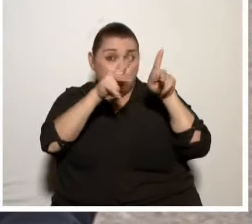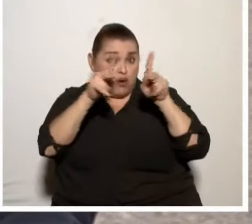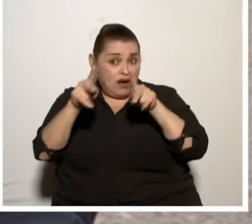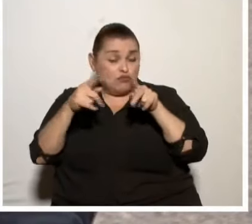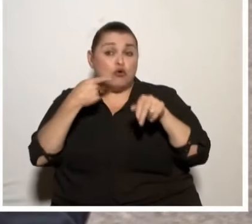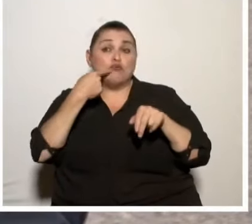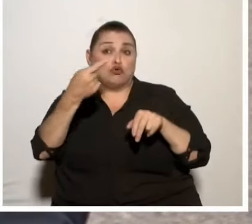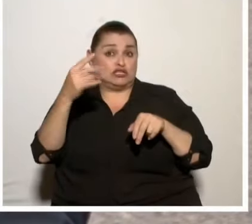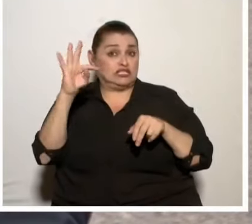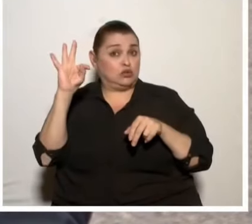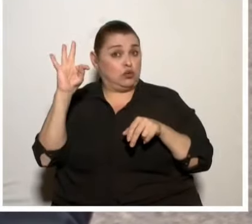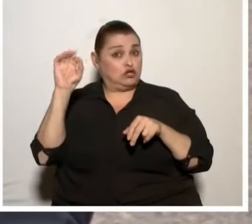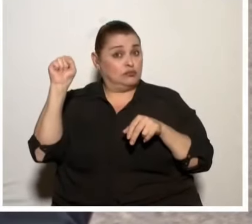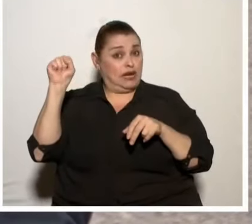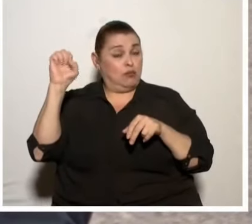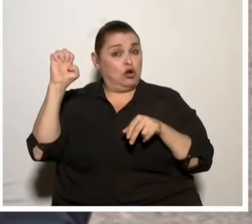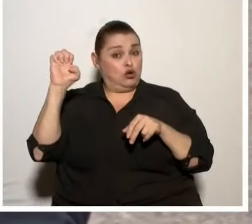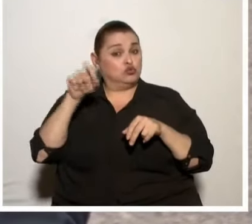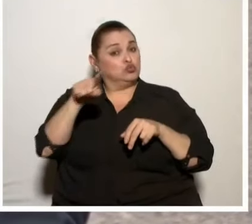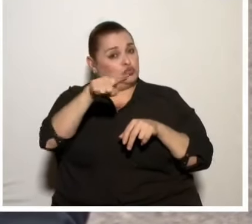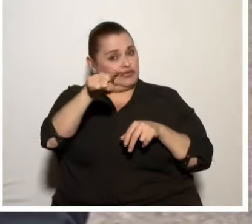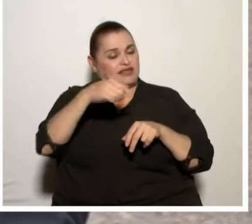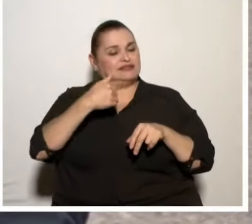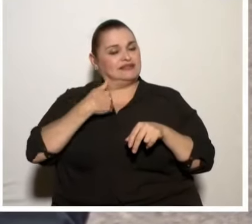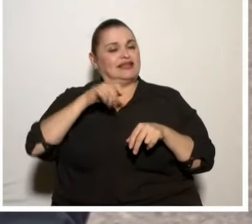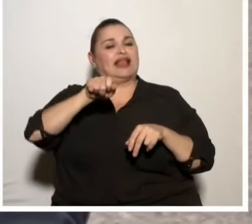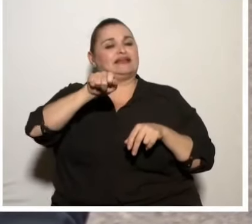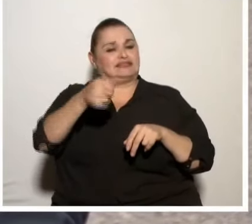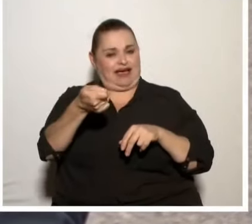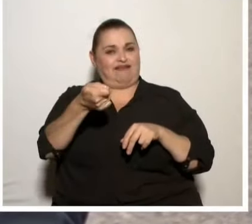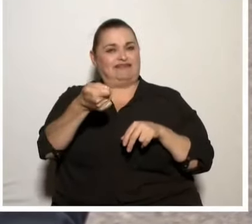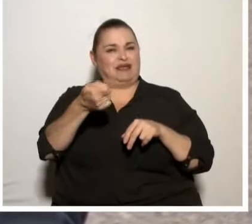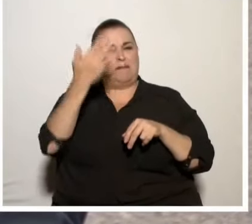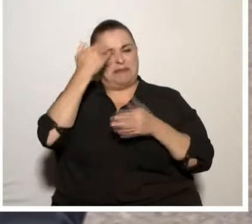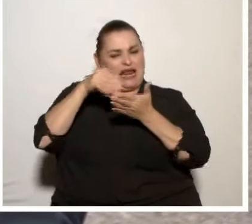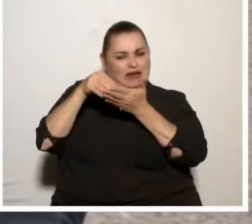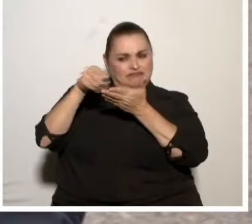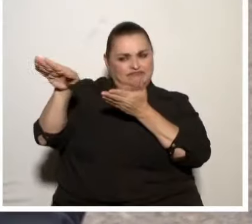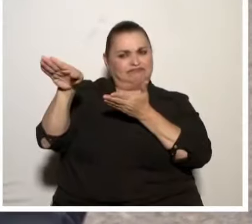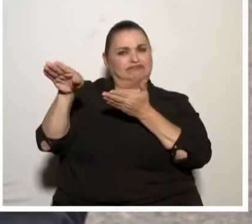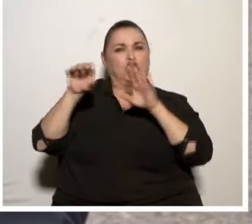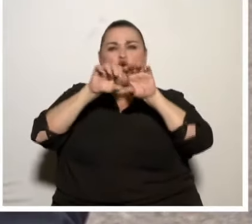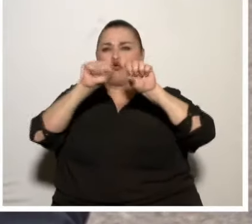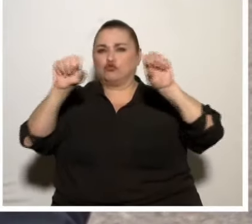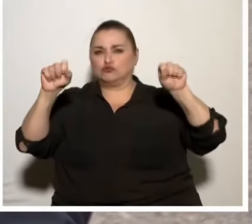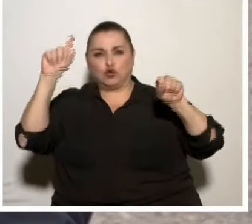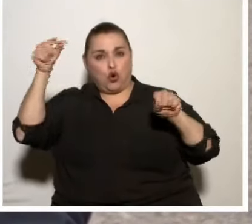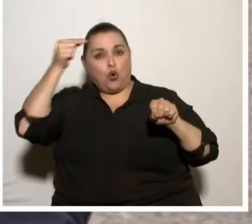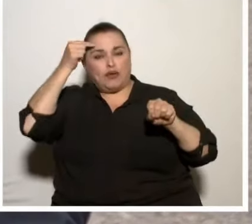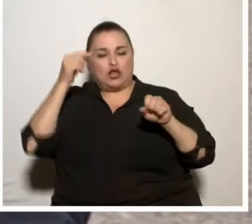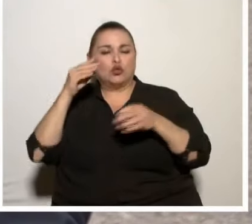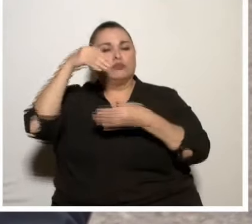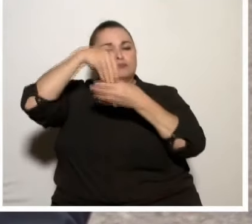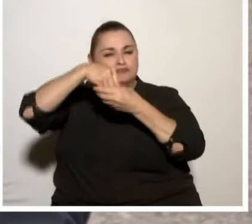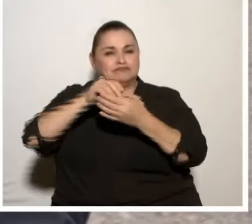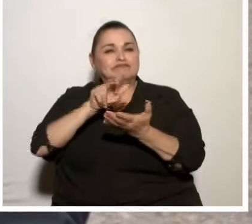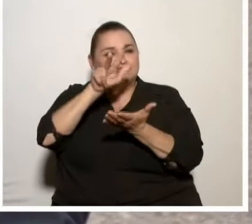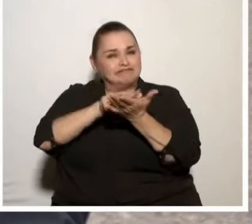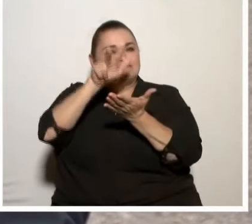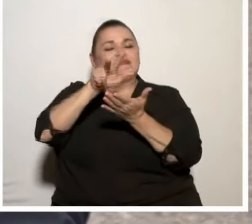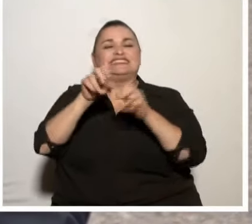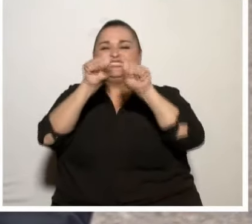el Tribunal Supremo de Elecciones, la llave para sacar la corrupción del gobierno y poner un sistema que evite